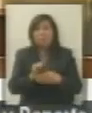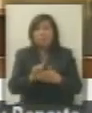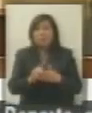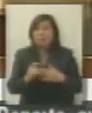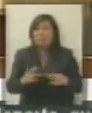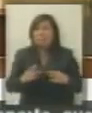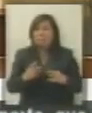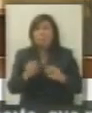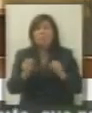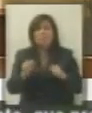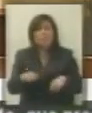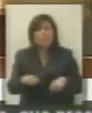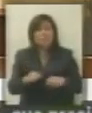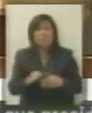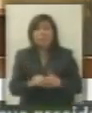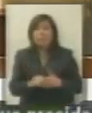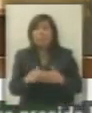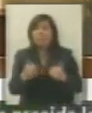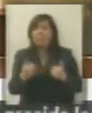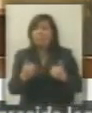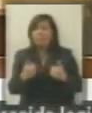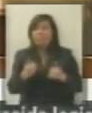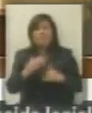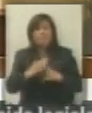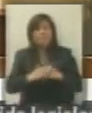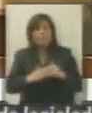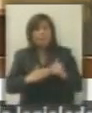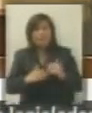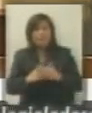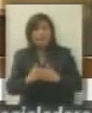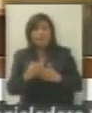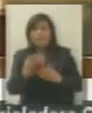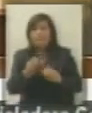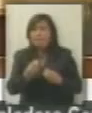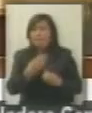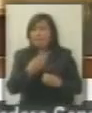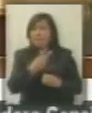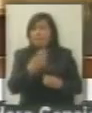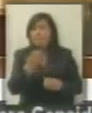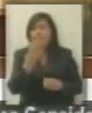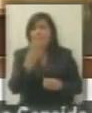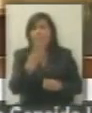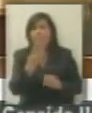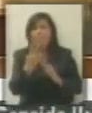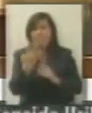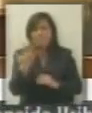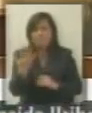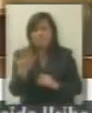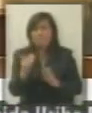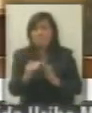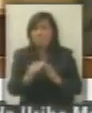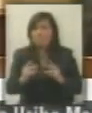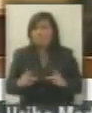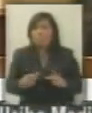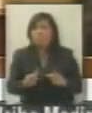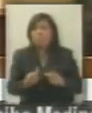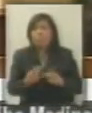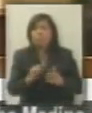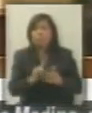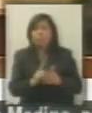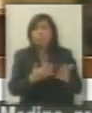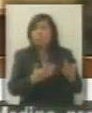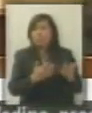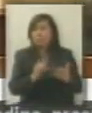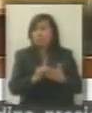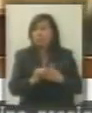atravesamos. Así, se ha promovido la construcción y mejoramiento de casi 245.000 viviendas y se espera